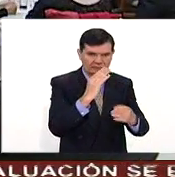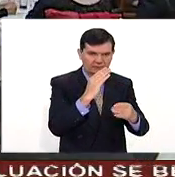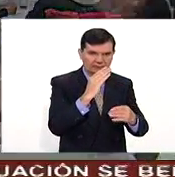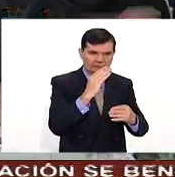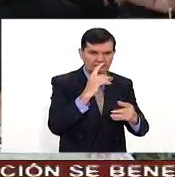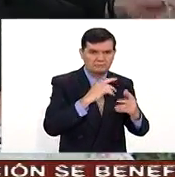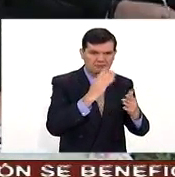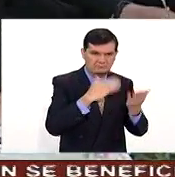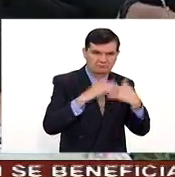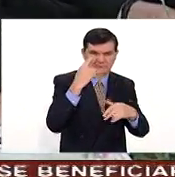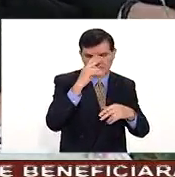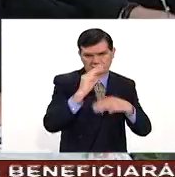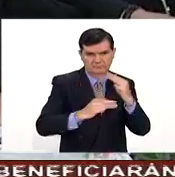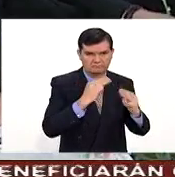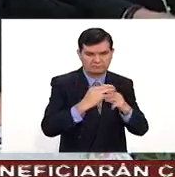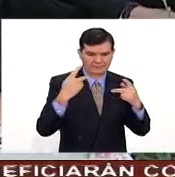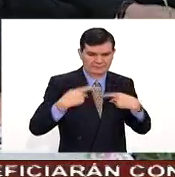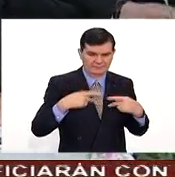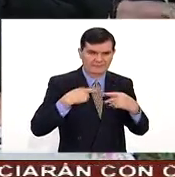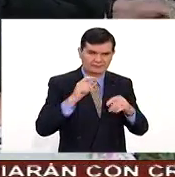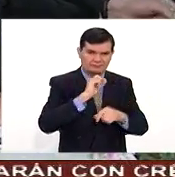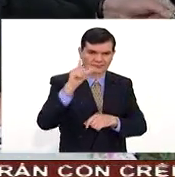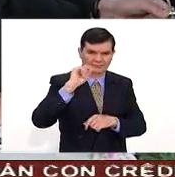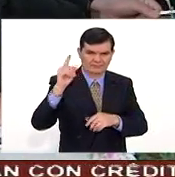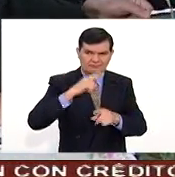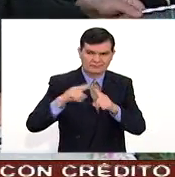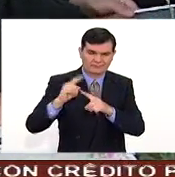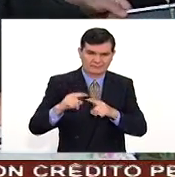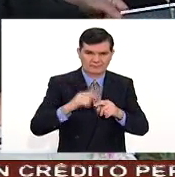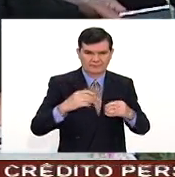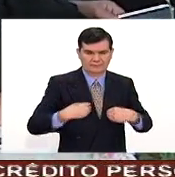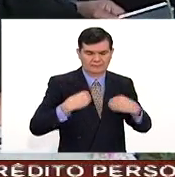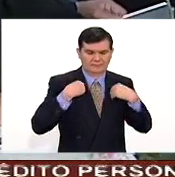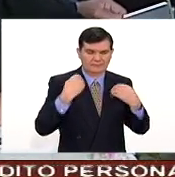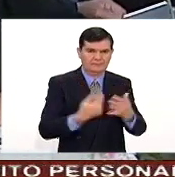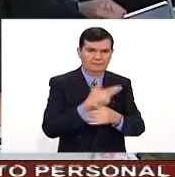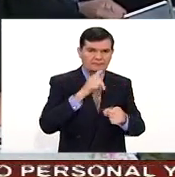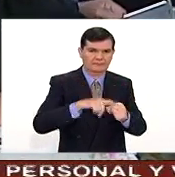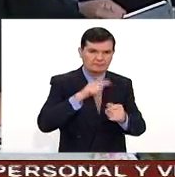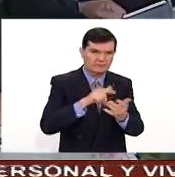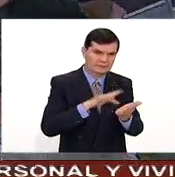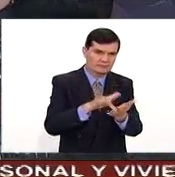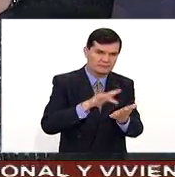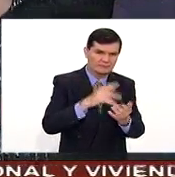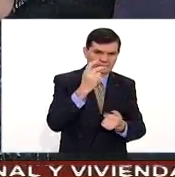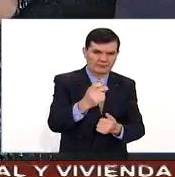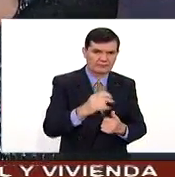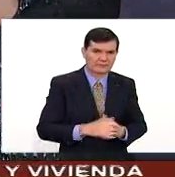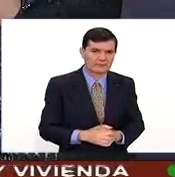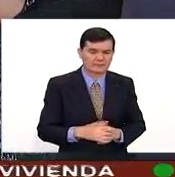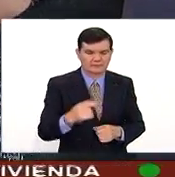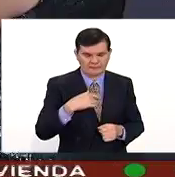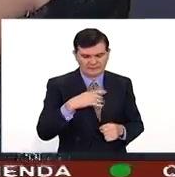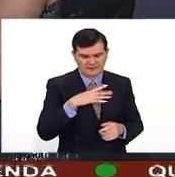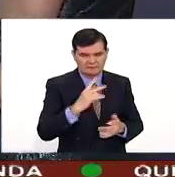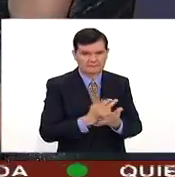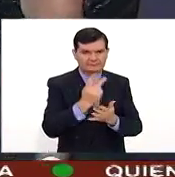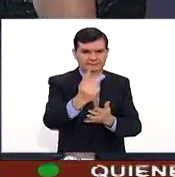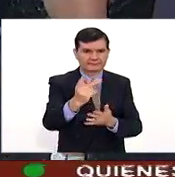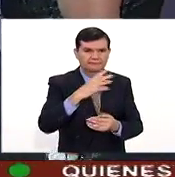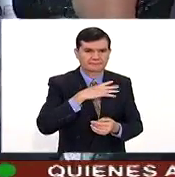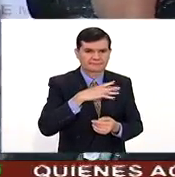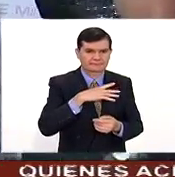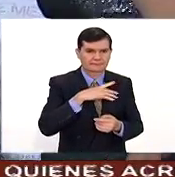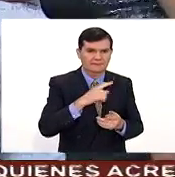Mundo, que se otorga a ciudadanos destacados de varios ámbitos de la vida nacional por su apoyo a este sector. Entre los galardonados se